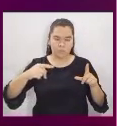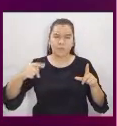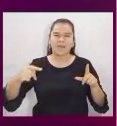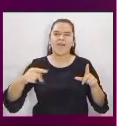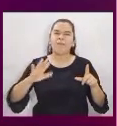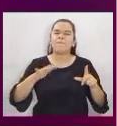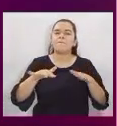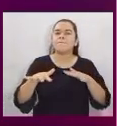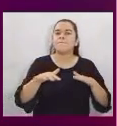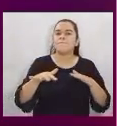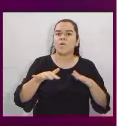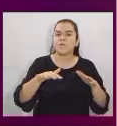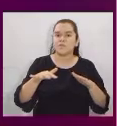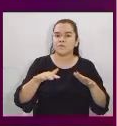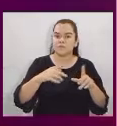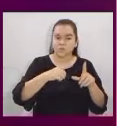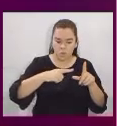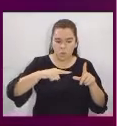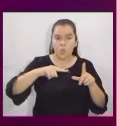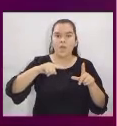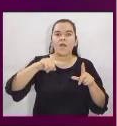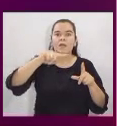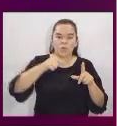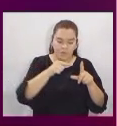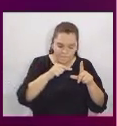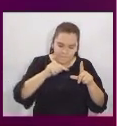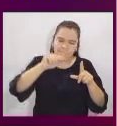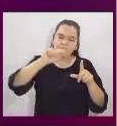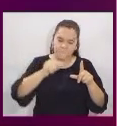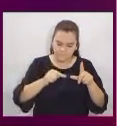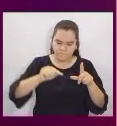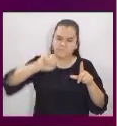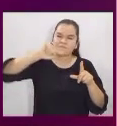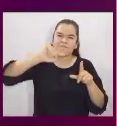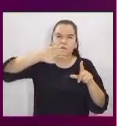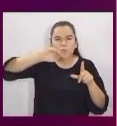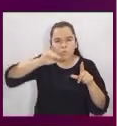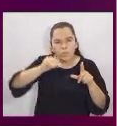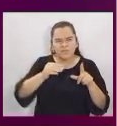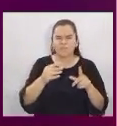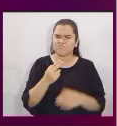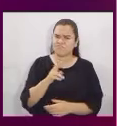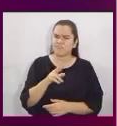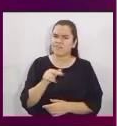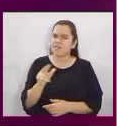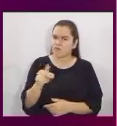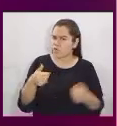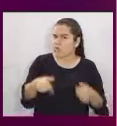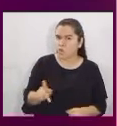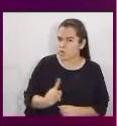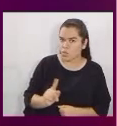electrocardiograma dibujaba una curva con una parte de la curva anormal. Esa normalidad,